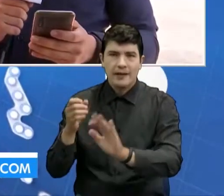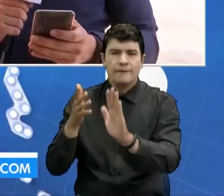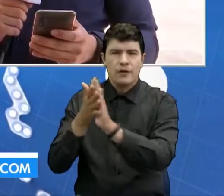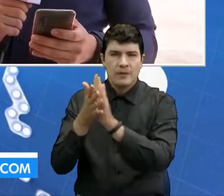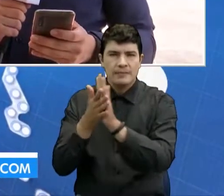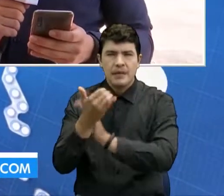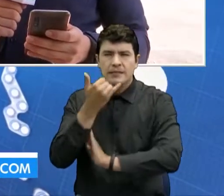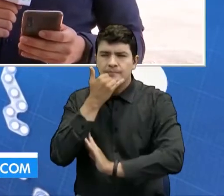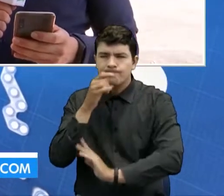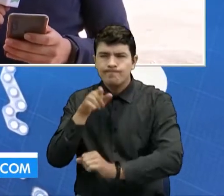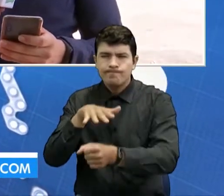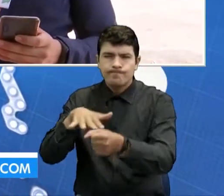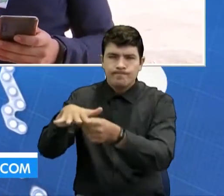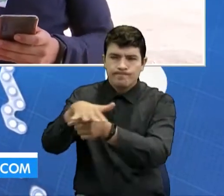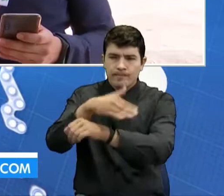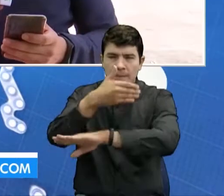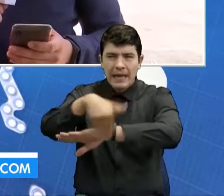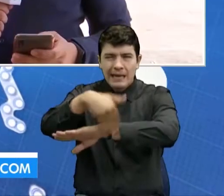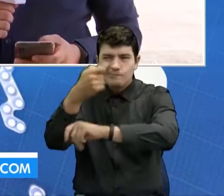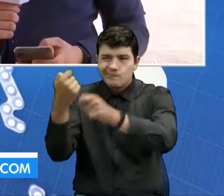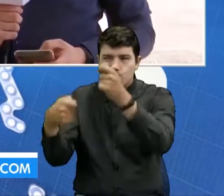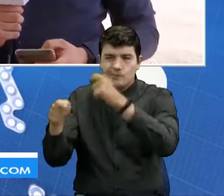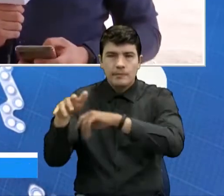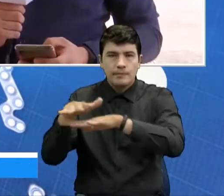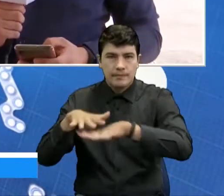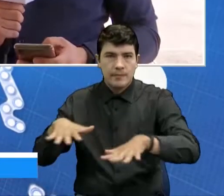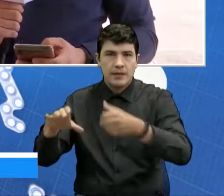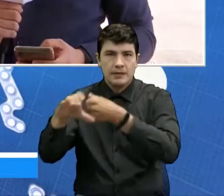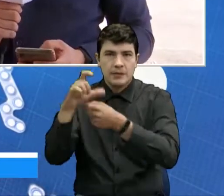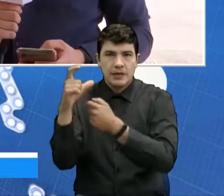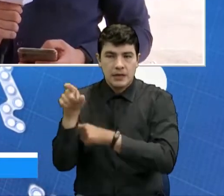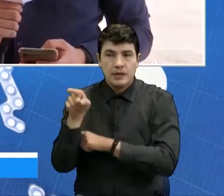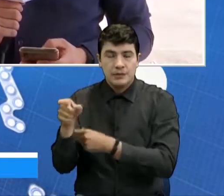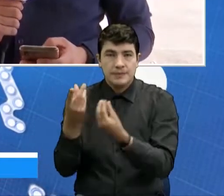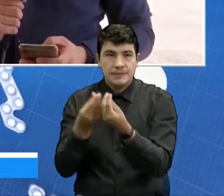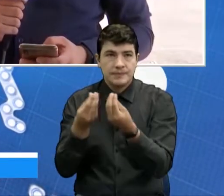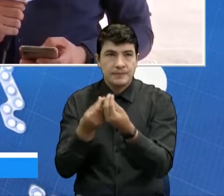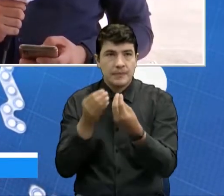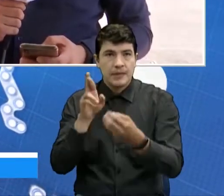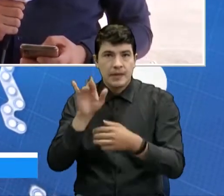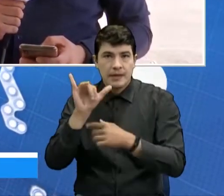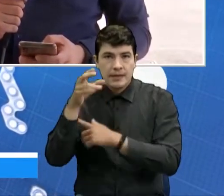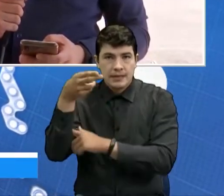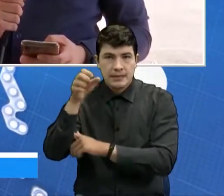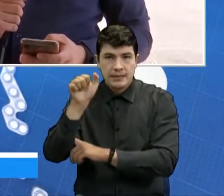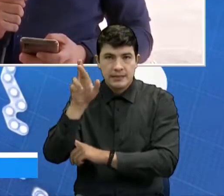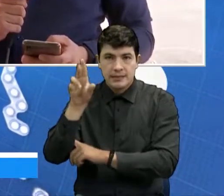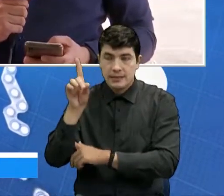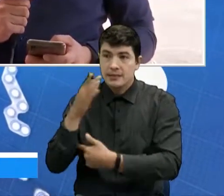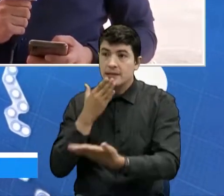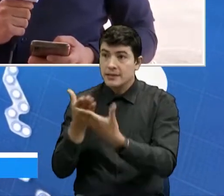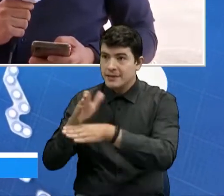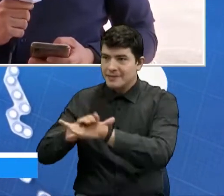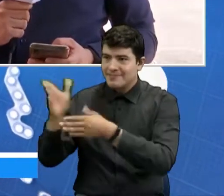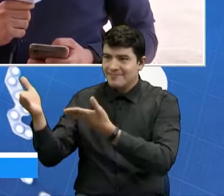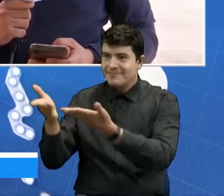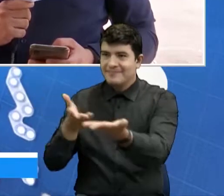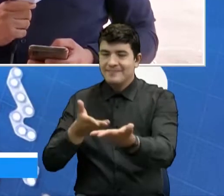situación de informalidad que se vive en esta ciudad del país. Ahí ya lo vemos a Richard Quiñones con toda la información. Richard, buenas tardes.